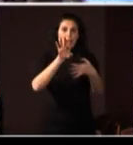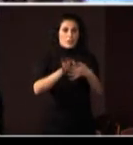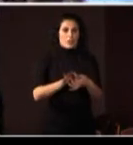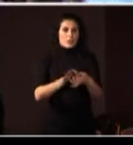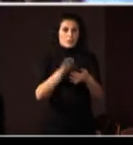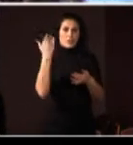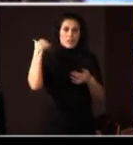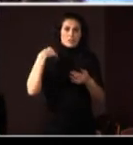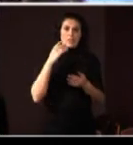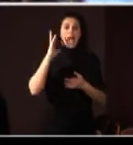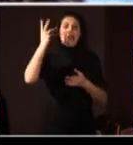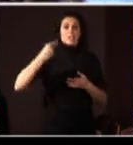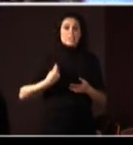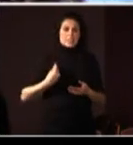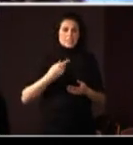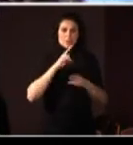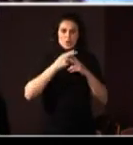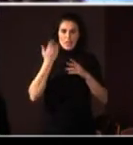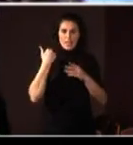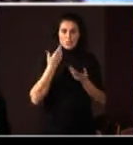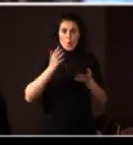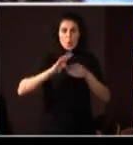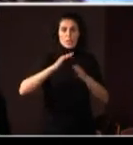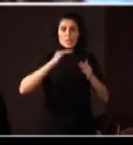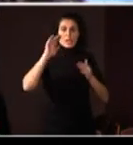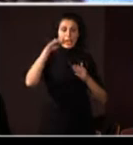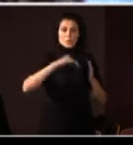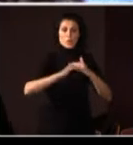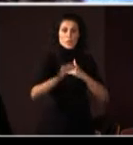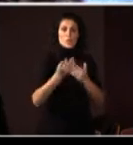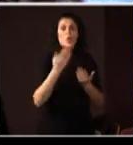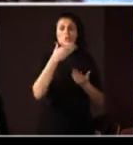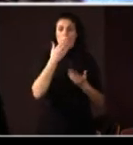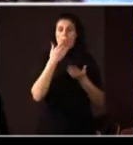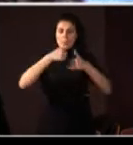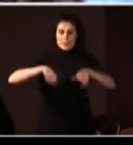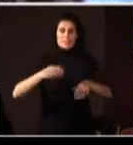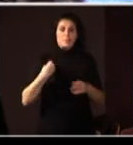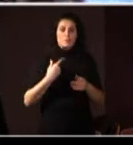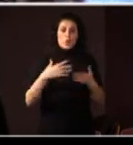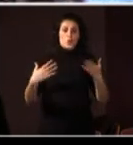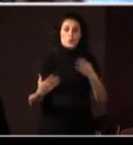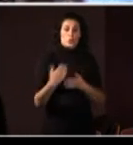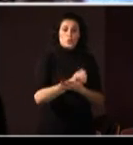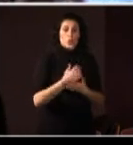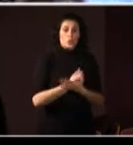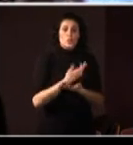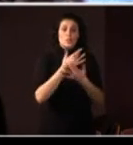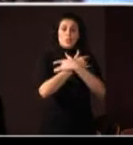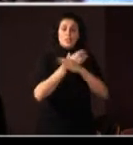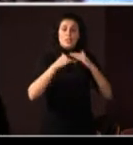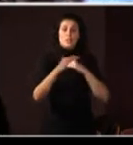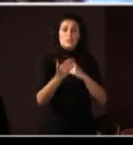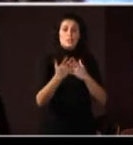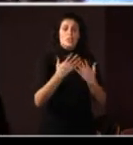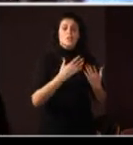antiguo albacete, Campillo Llano o la actual Albacete. Por todo, les aseguro que allá por donde la Virgencita de los Llanos